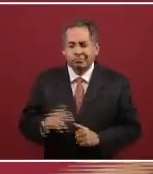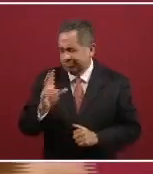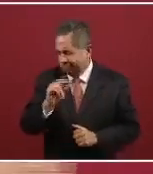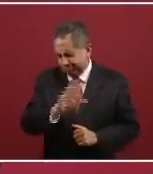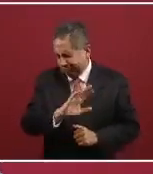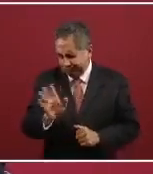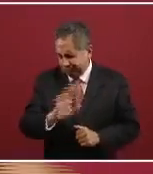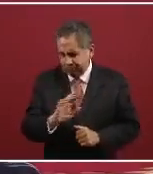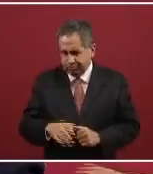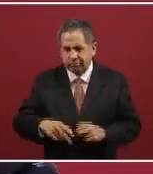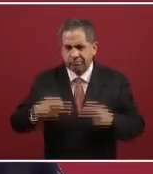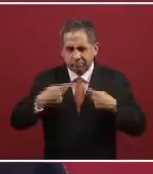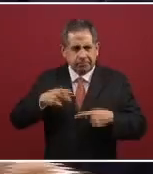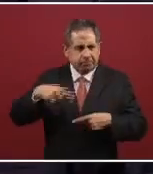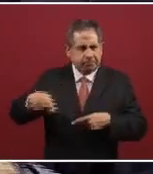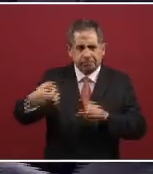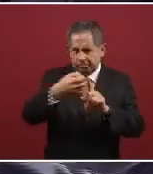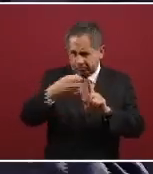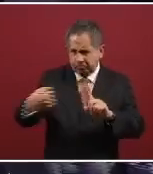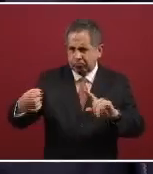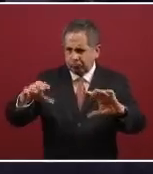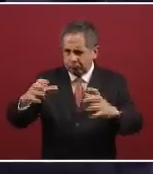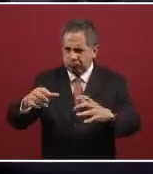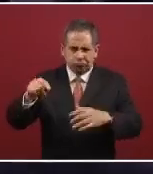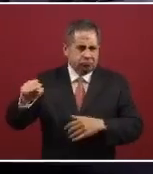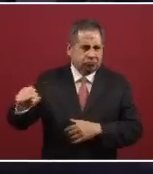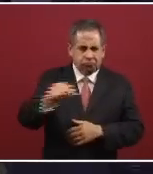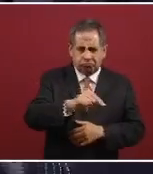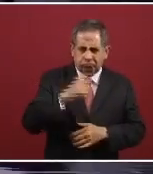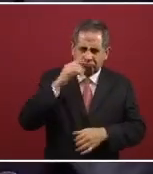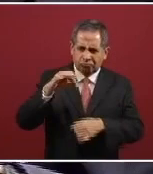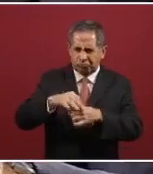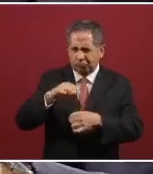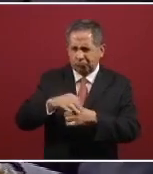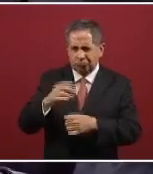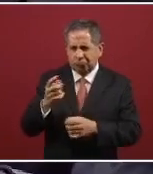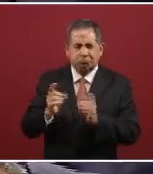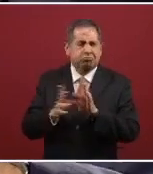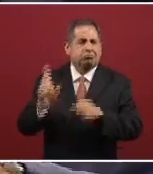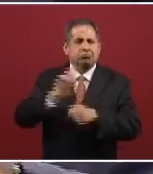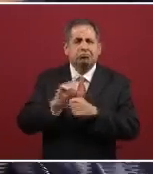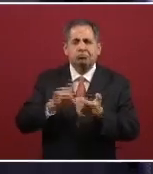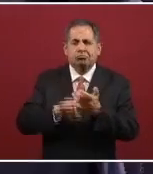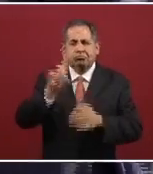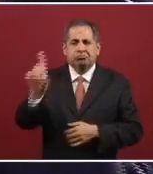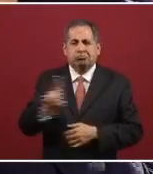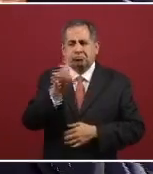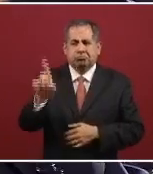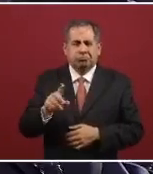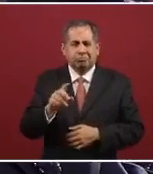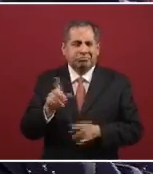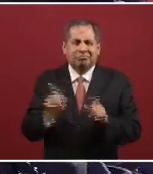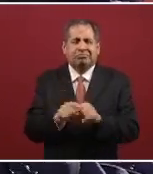No, que la gente se organice y que voten un domingo, sí o no.